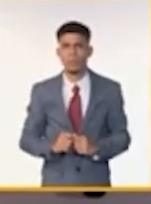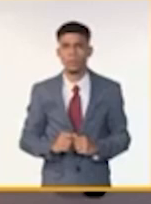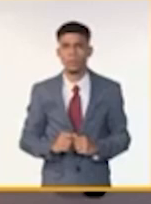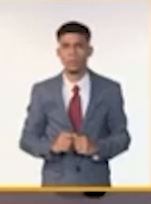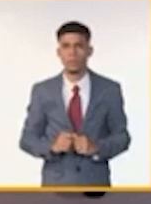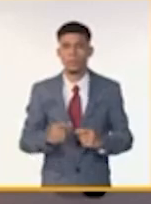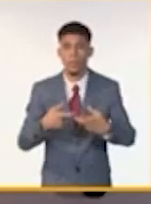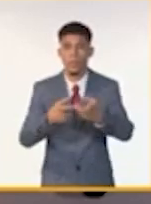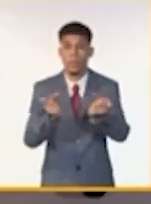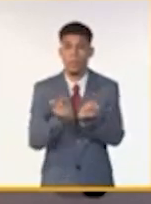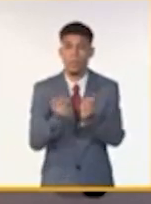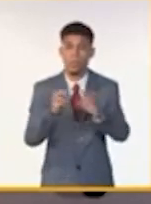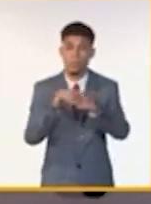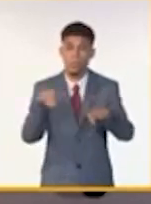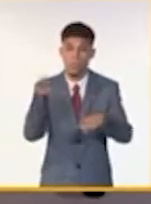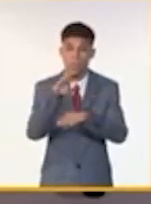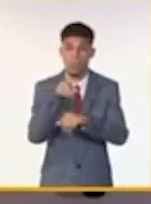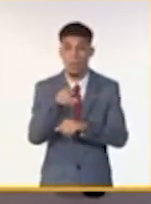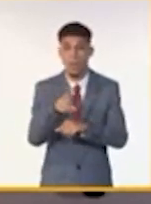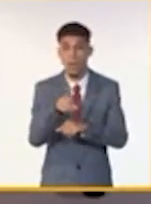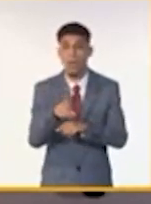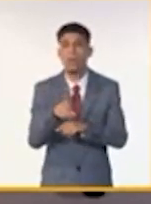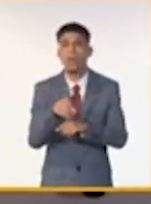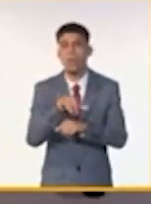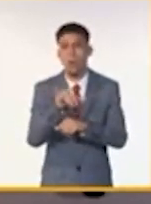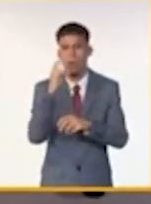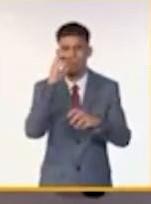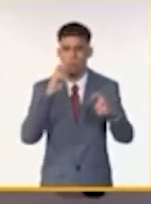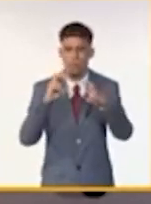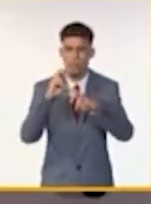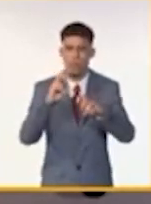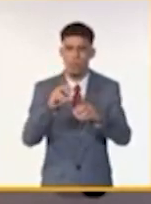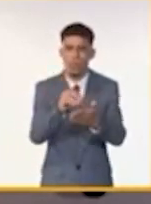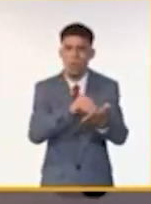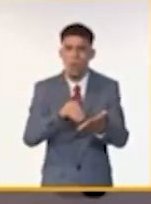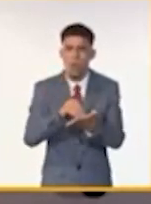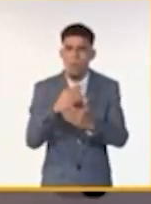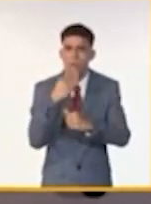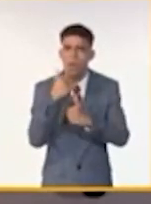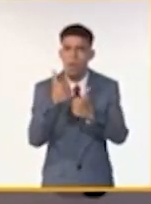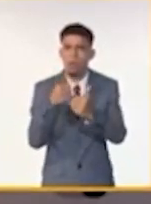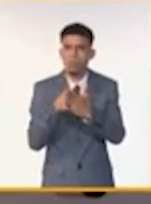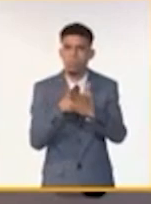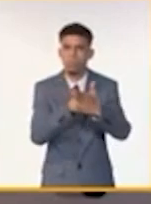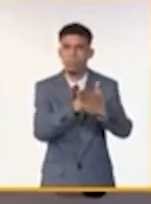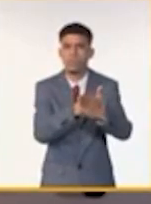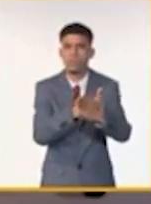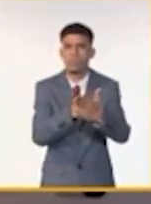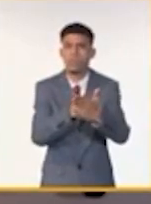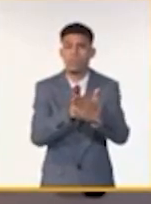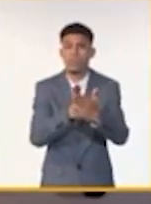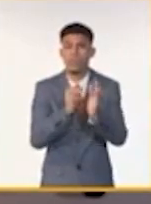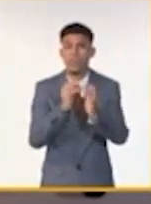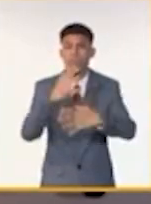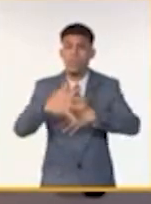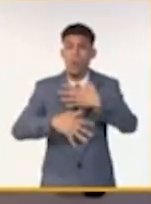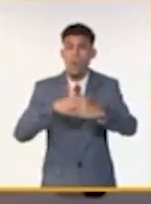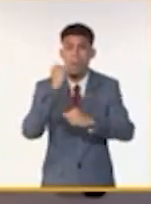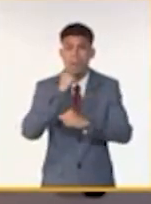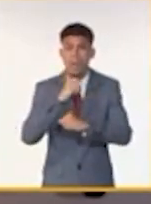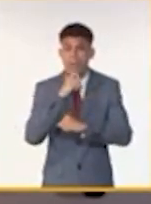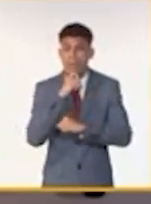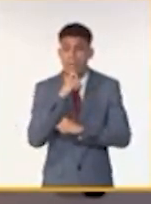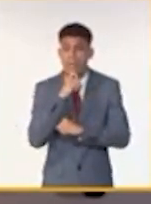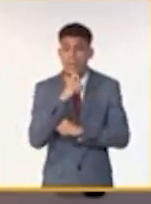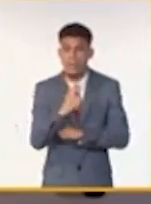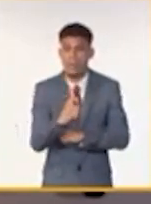nuestras reservas Dónde tenemos que impulsar más en las condiciones tan compleja que está enfrentando la economía de Cara a poder